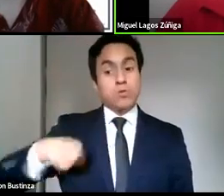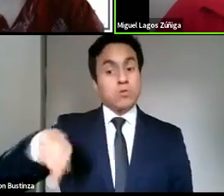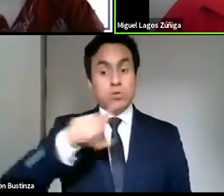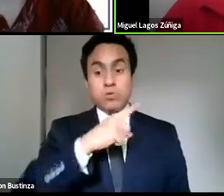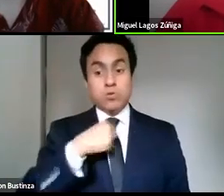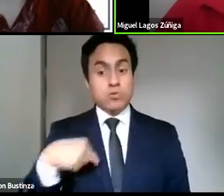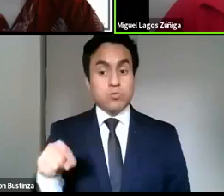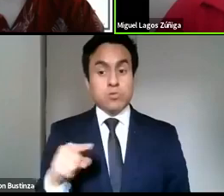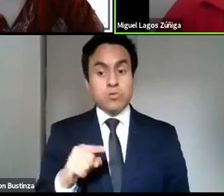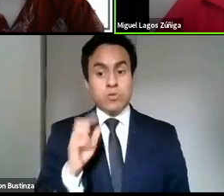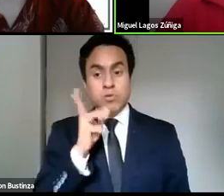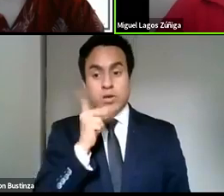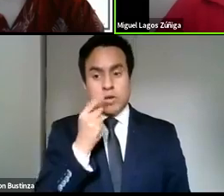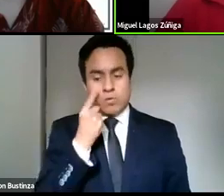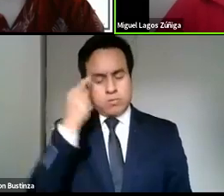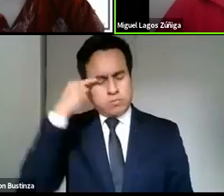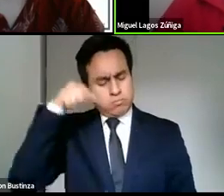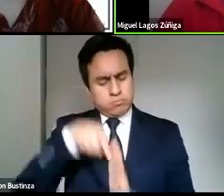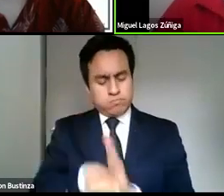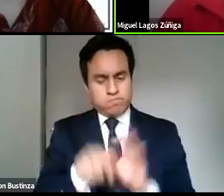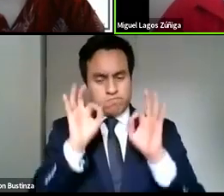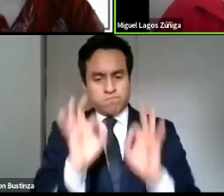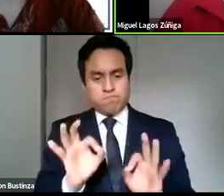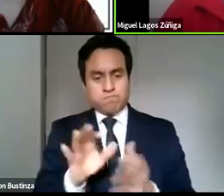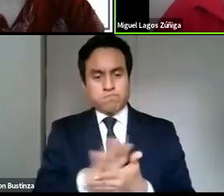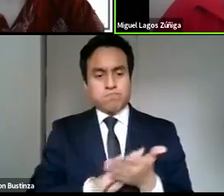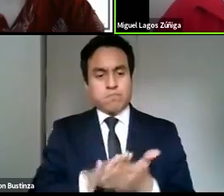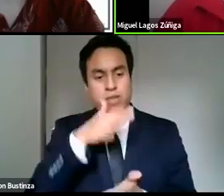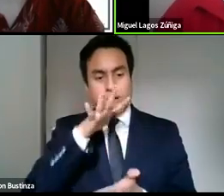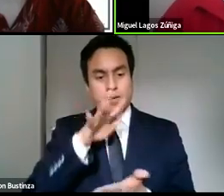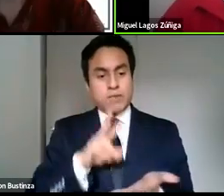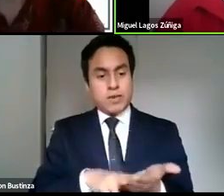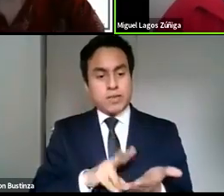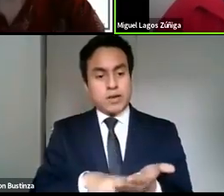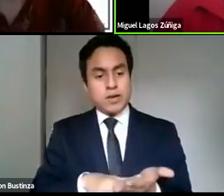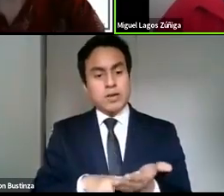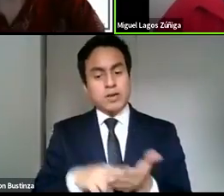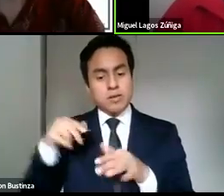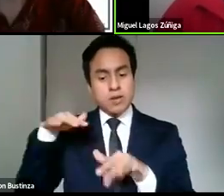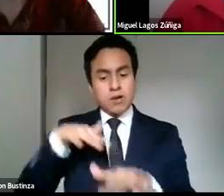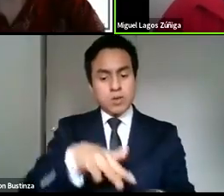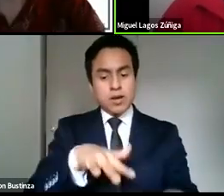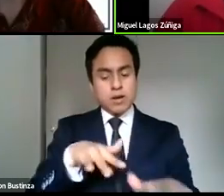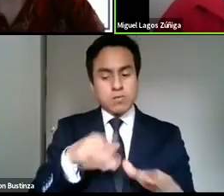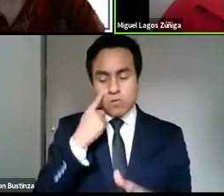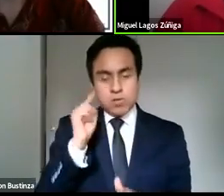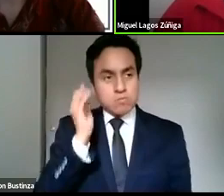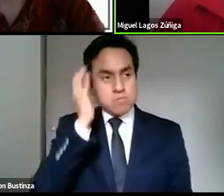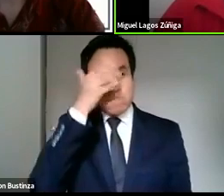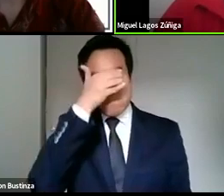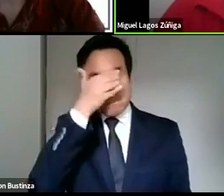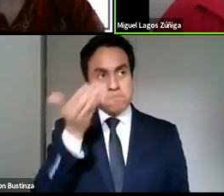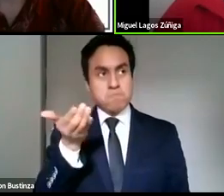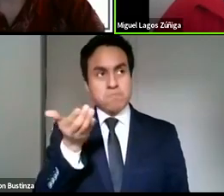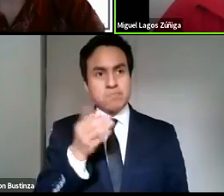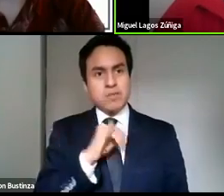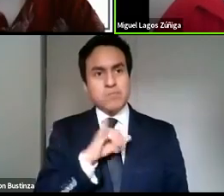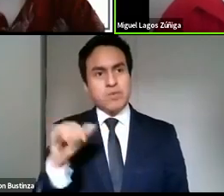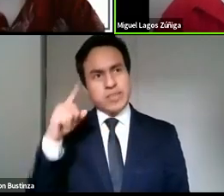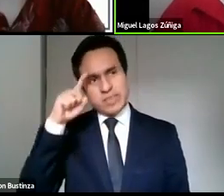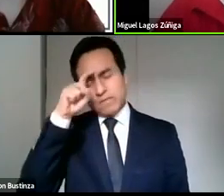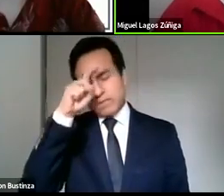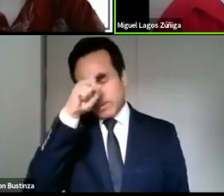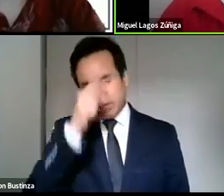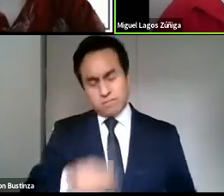tenemos un conocimiento acabado del agua que realmente está escurriendo por nuestros ríos, difícilmente podemos